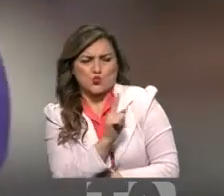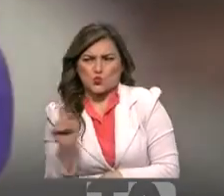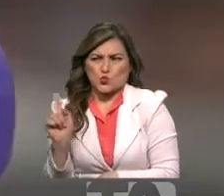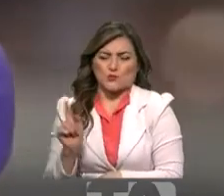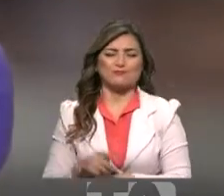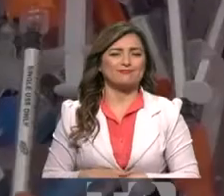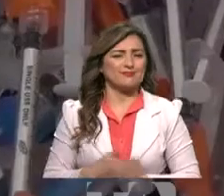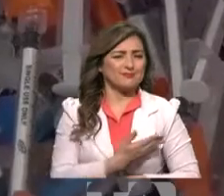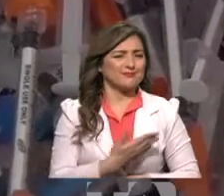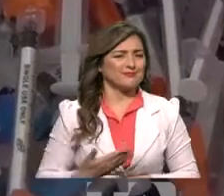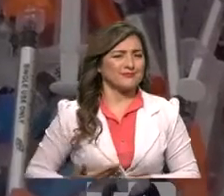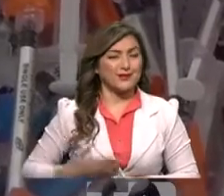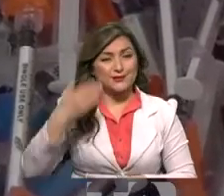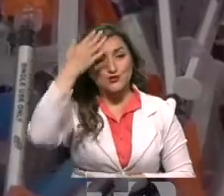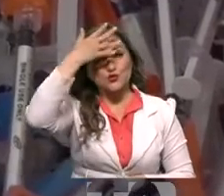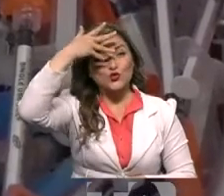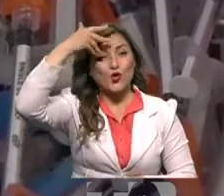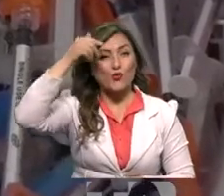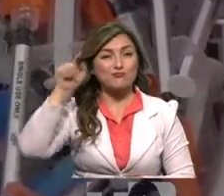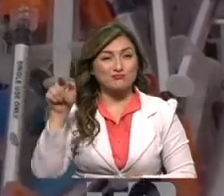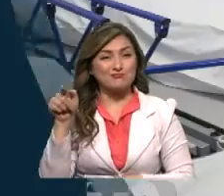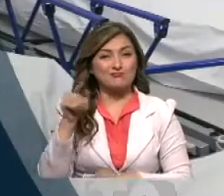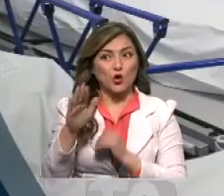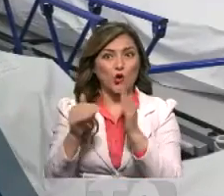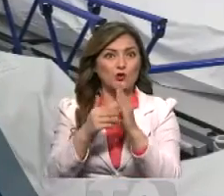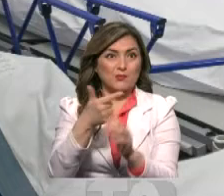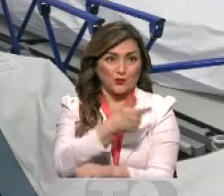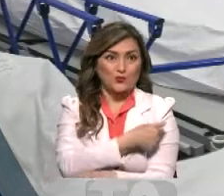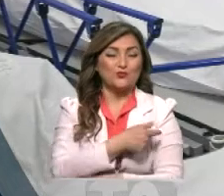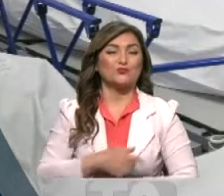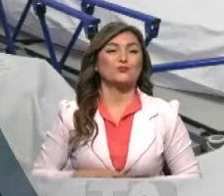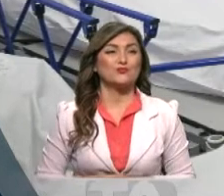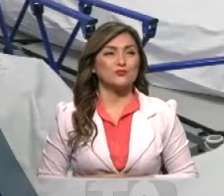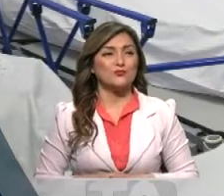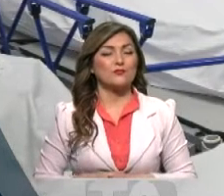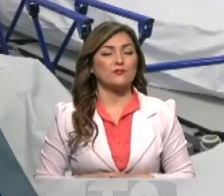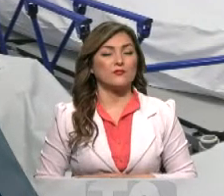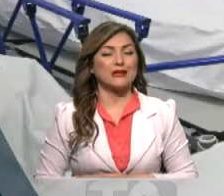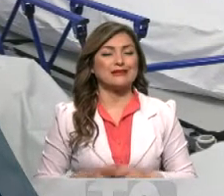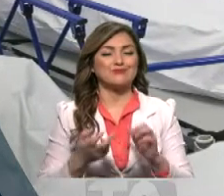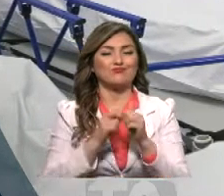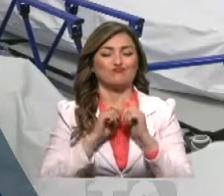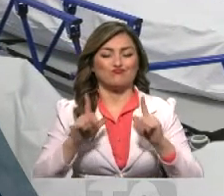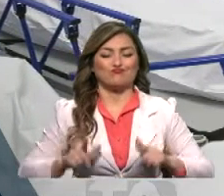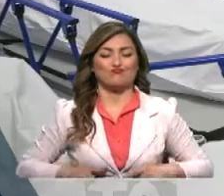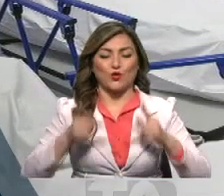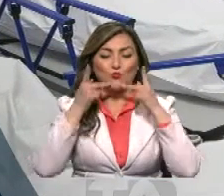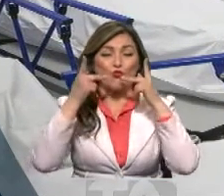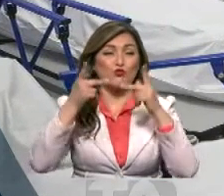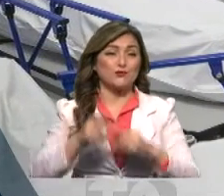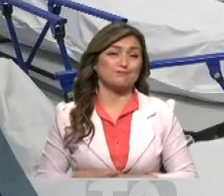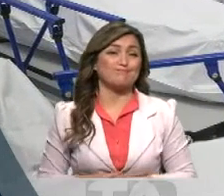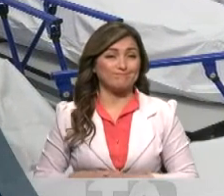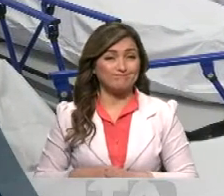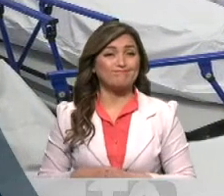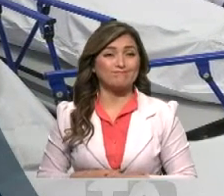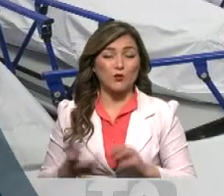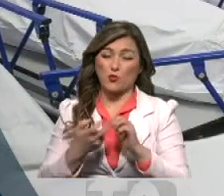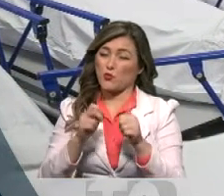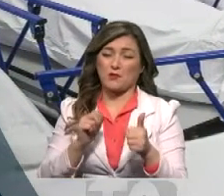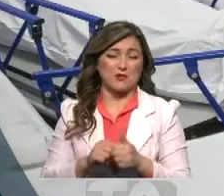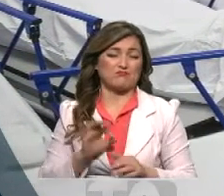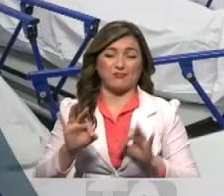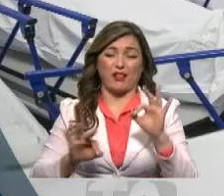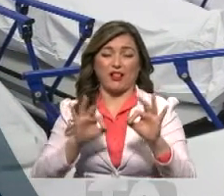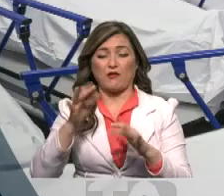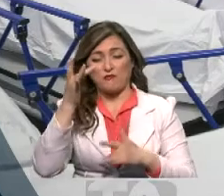del presidente Trump, que definitivamente era antivacunas, pues esto ha generado un problema de salud pública. Hoy por hoy, la mayoría de los casos se